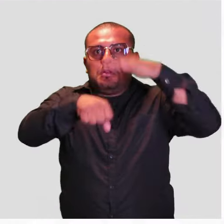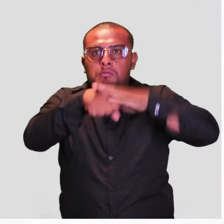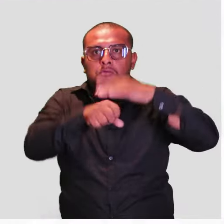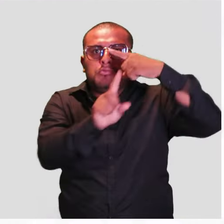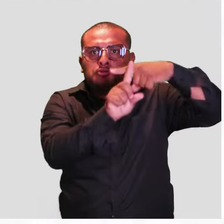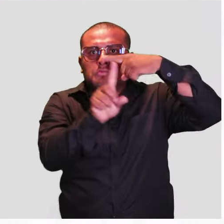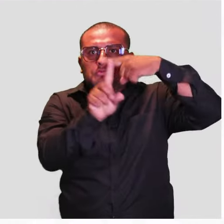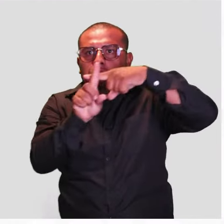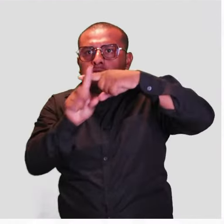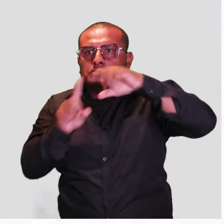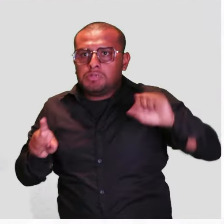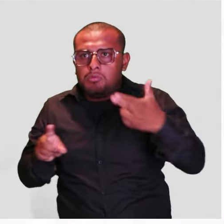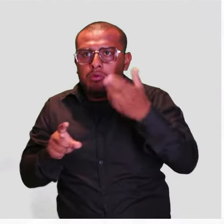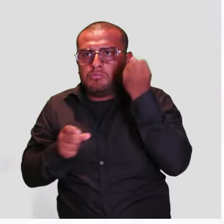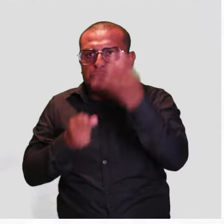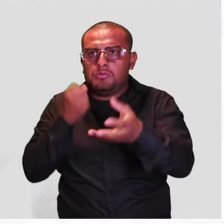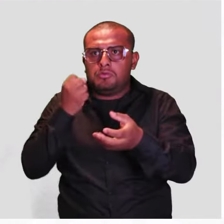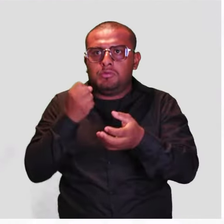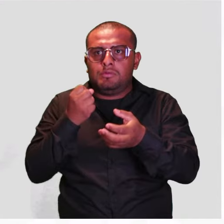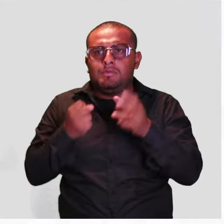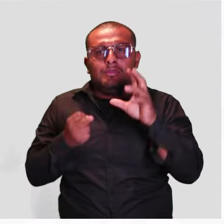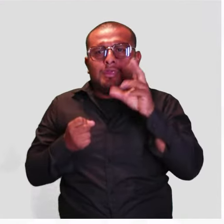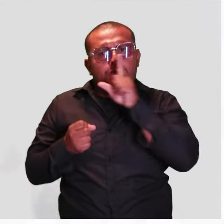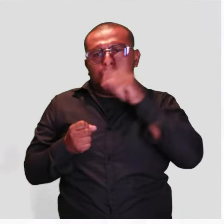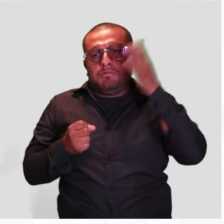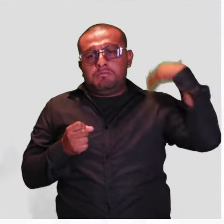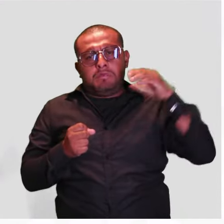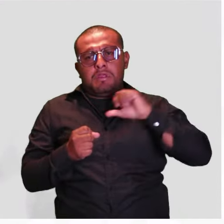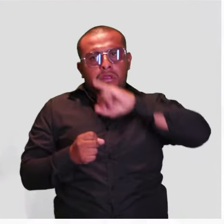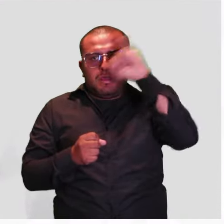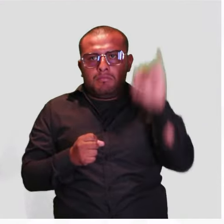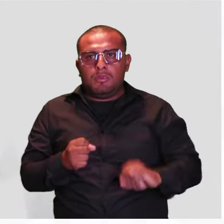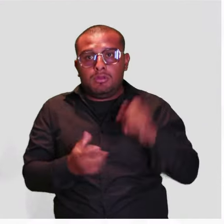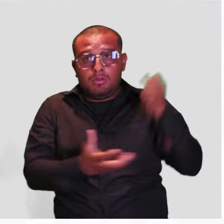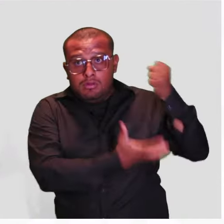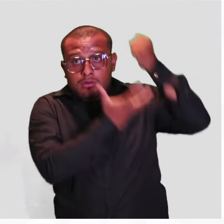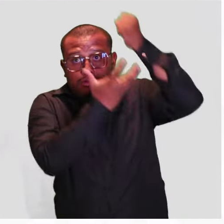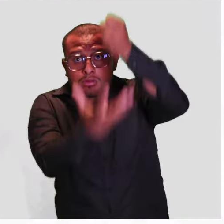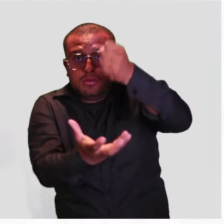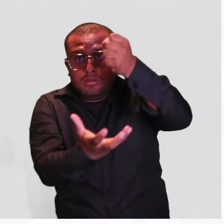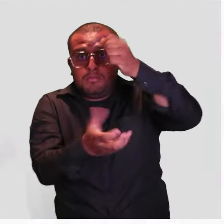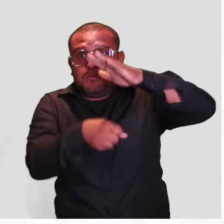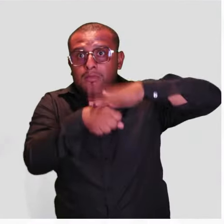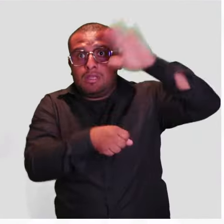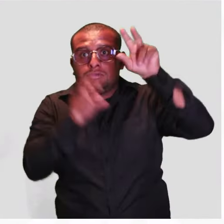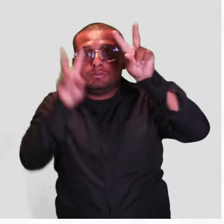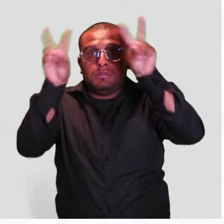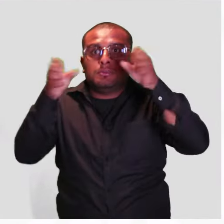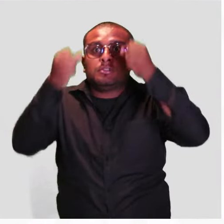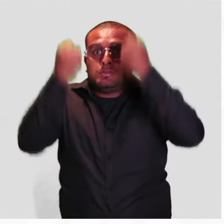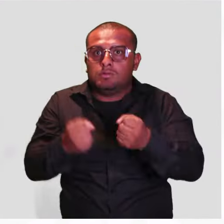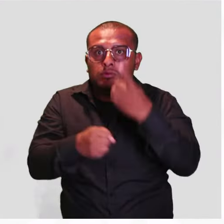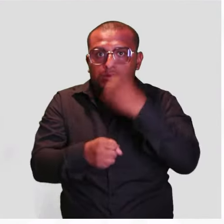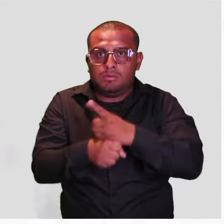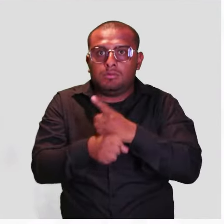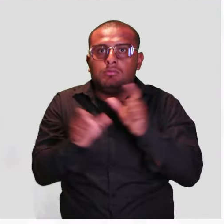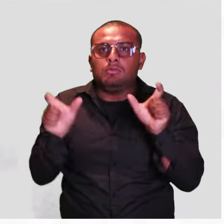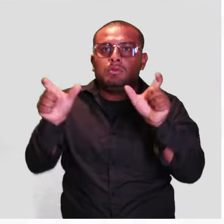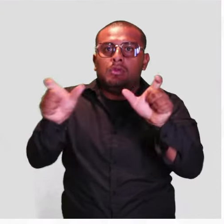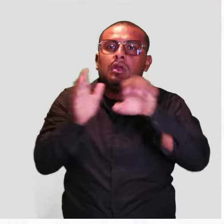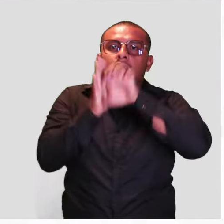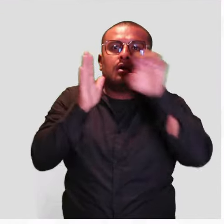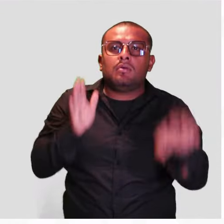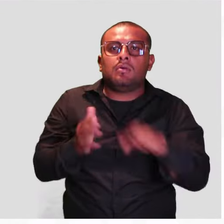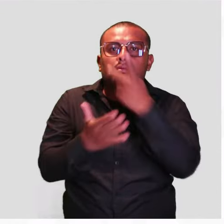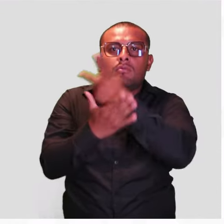Río. Con eso hemos podido hacer mucho más inversión en materia de seguridad. Por eso hemos podido hacer programas como Mi Querido San Juan,